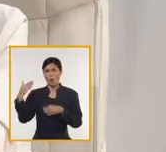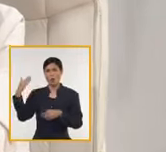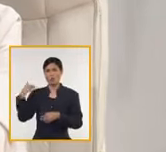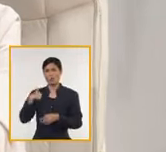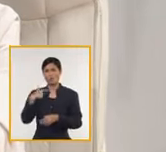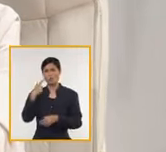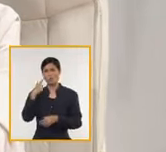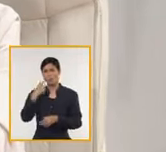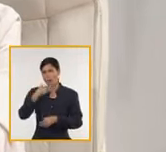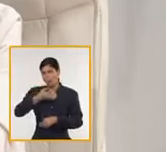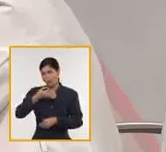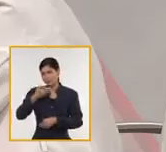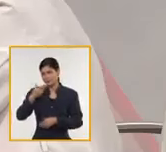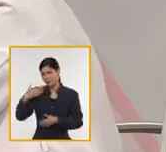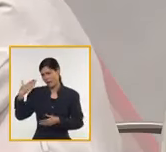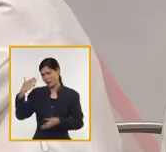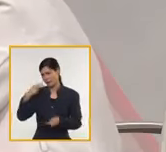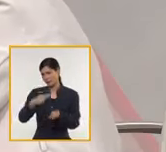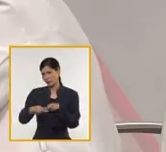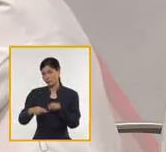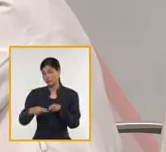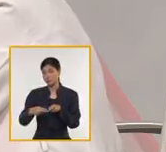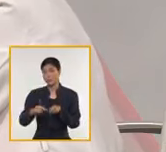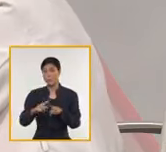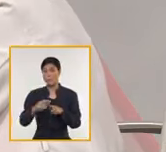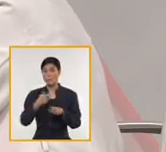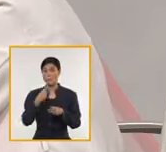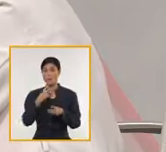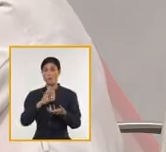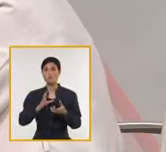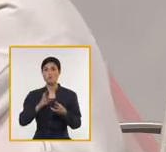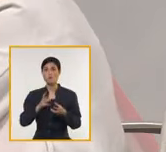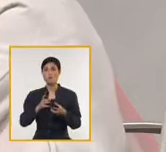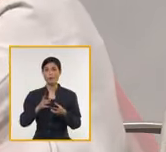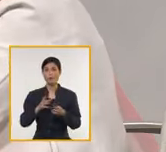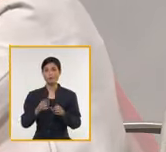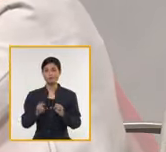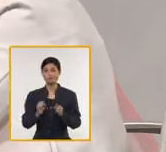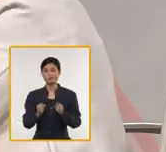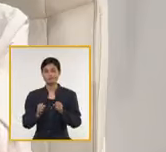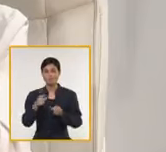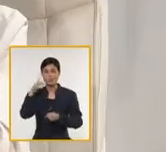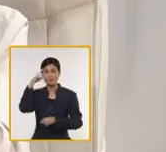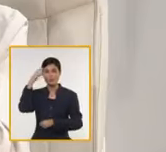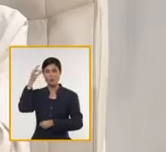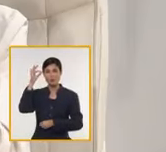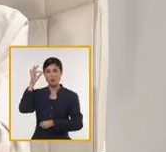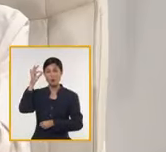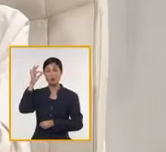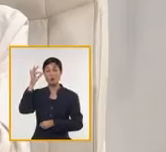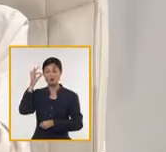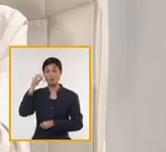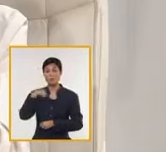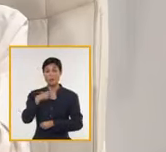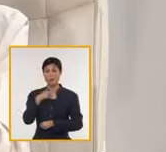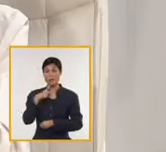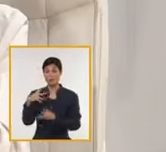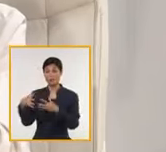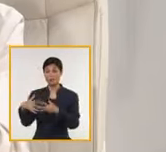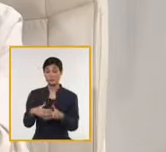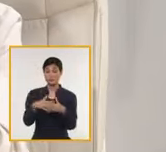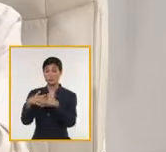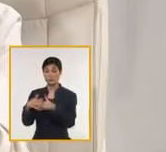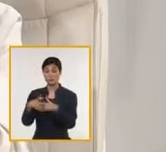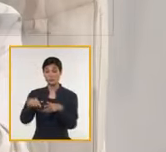historia, como parte de las llamadas operaciones psicológicas. Nosotros sabemos que las operaciones psicológicas son parte de la política exterior